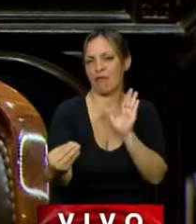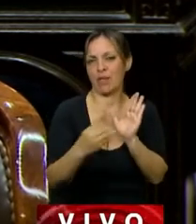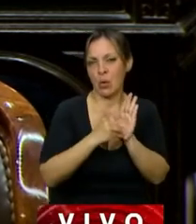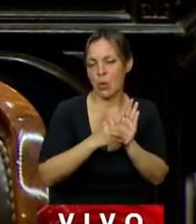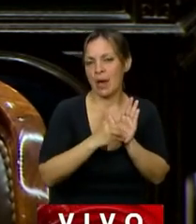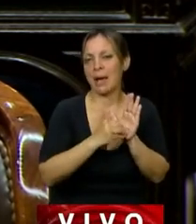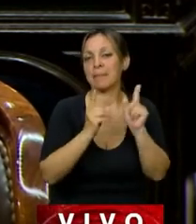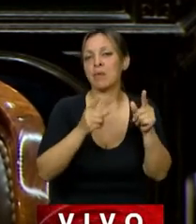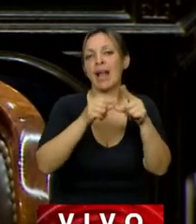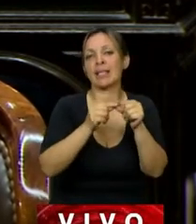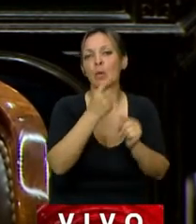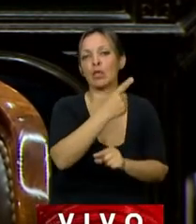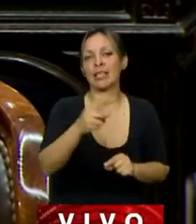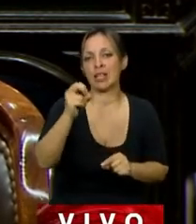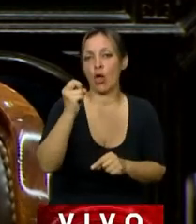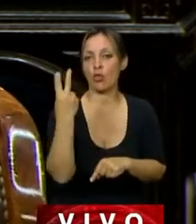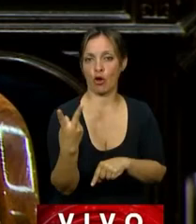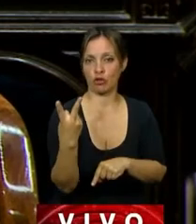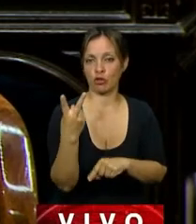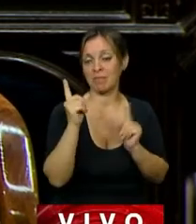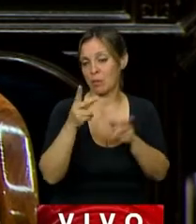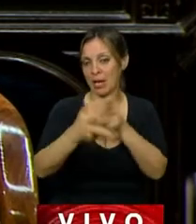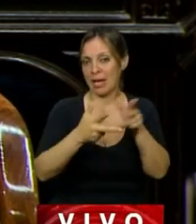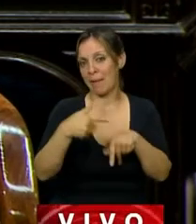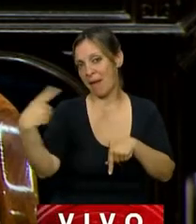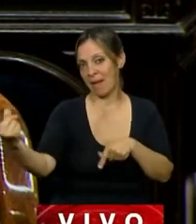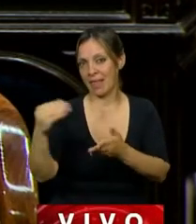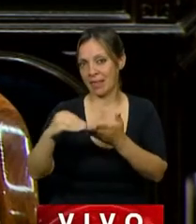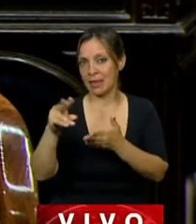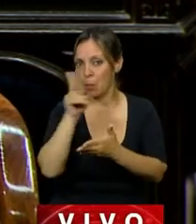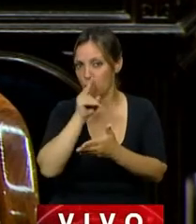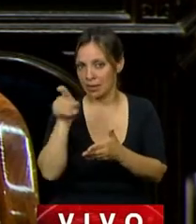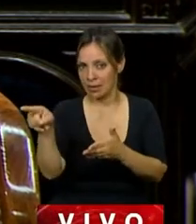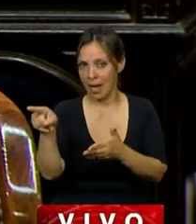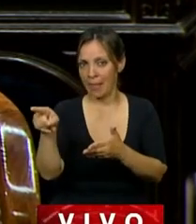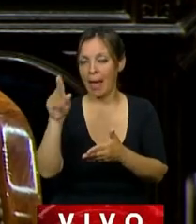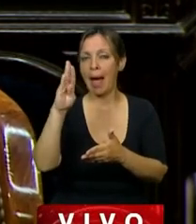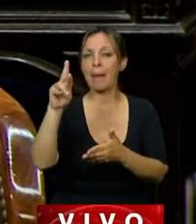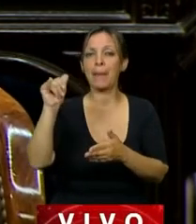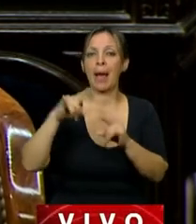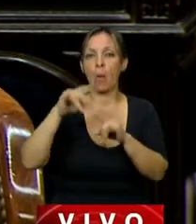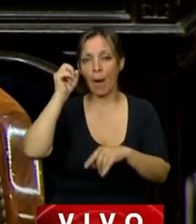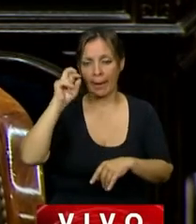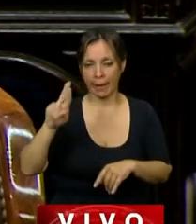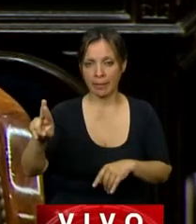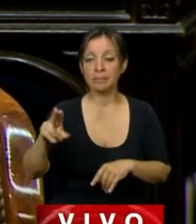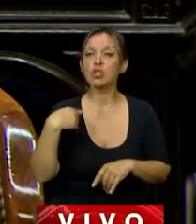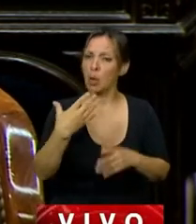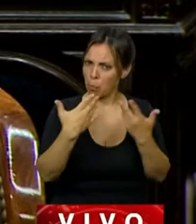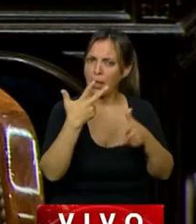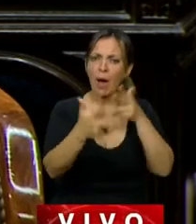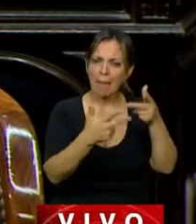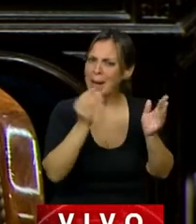que es ese artículo 102 al que hacía referencia la diputada Brauer. Puedo seguir hablando